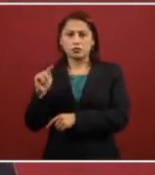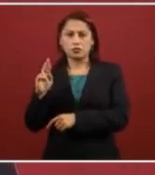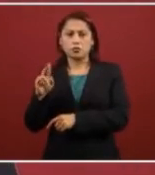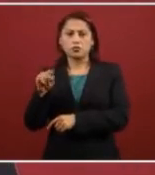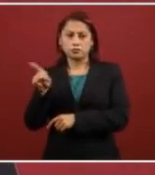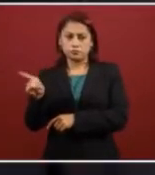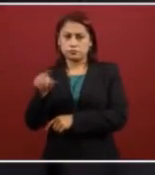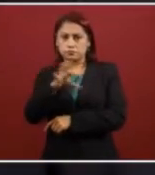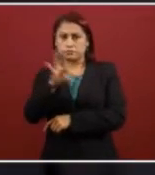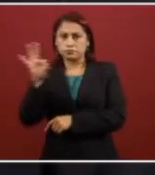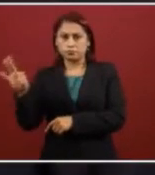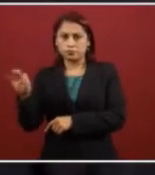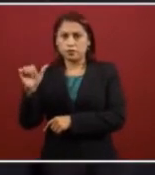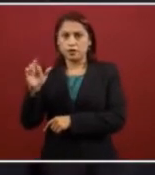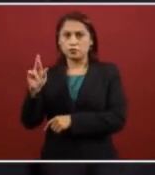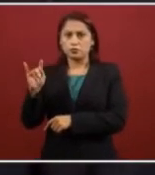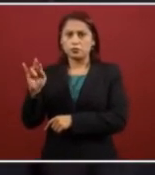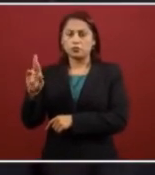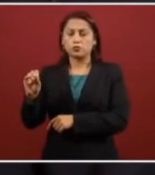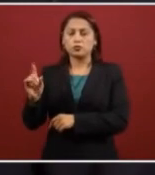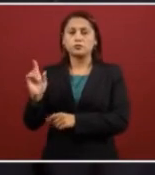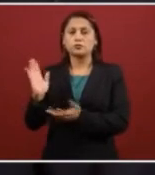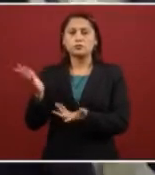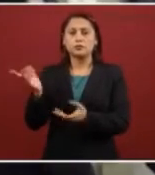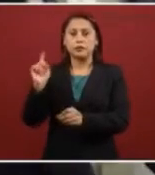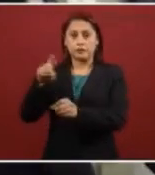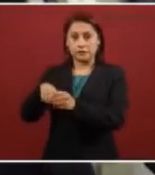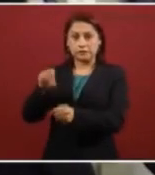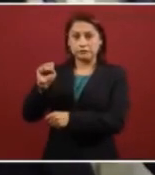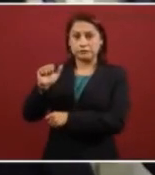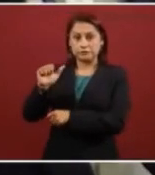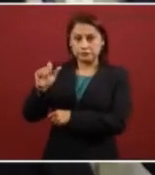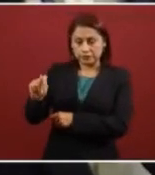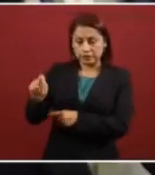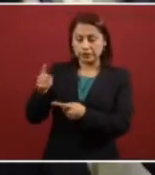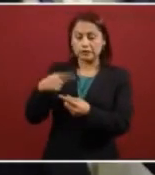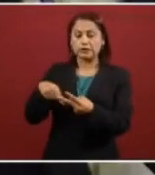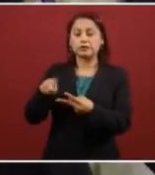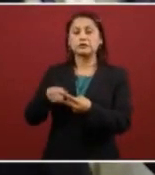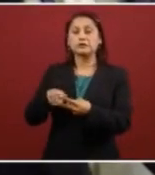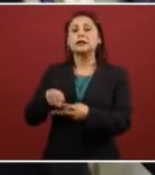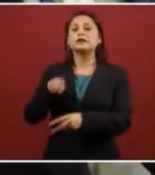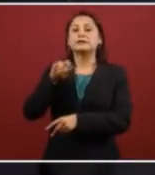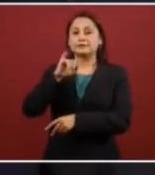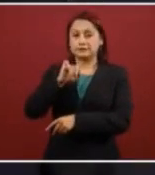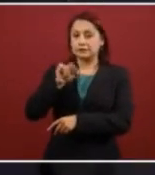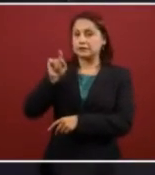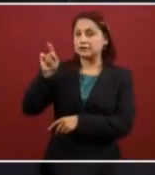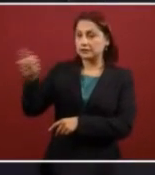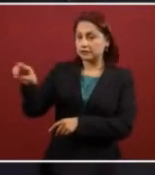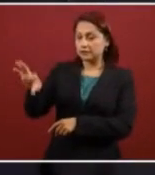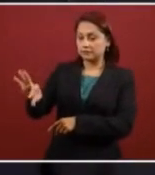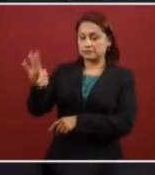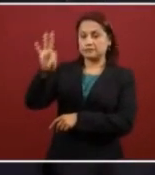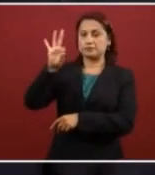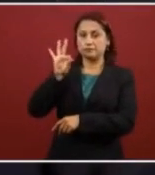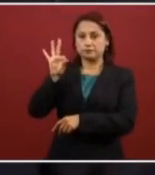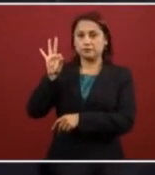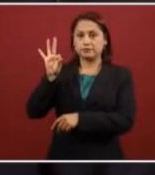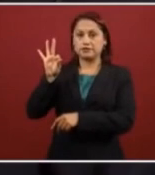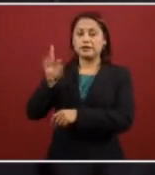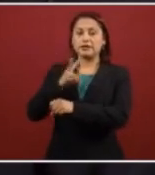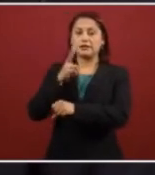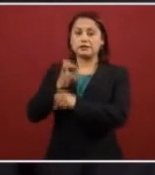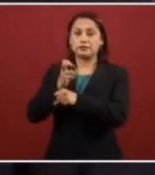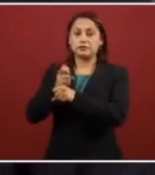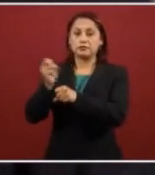el caso del SAT y por ejemplo, y en el caso del desarrollo. And he named subsecretaria de egresos. The subsecretary of income. En el caso del